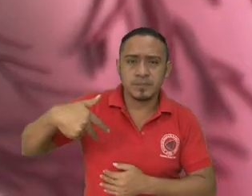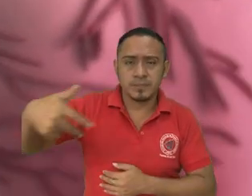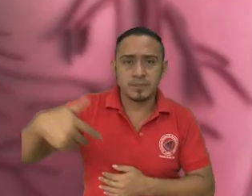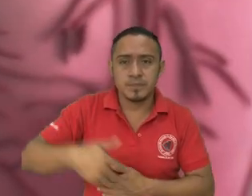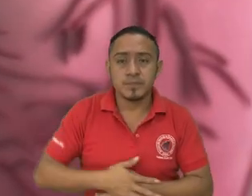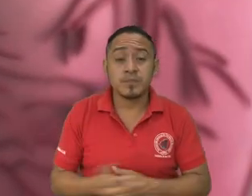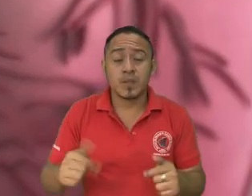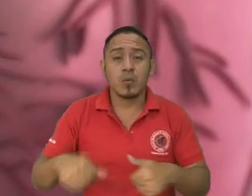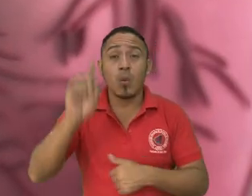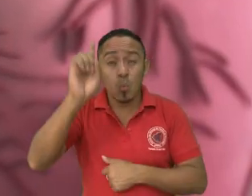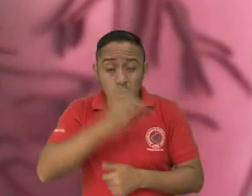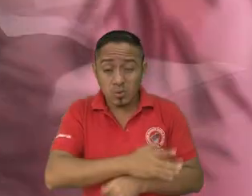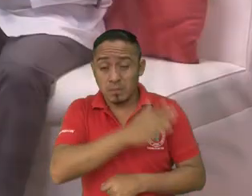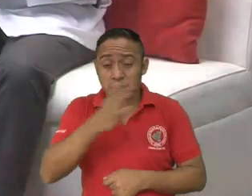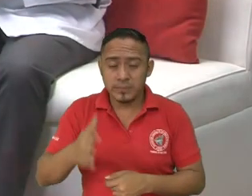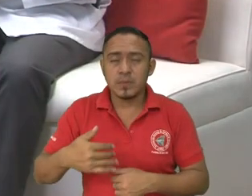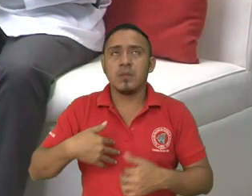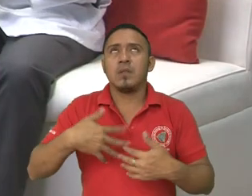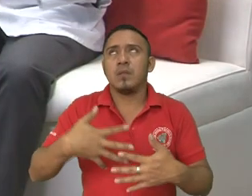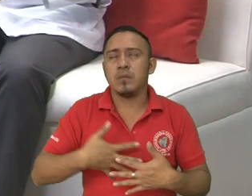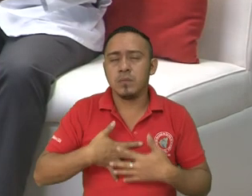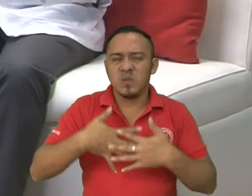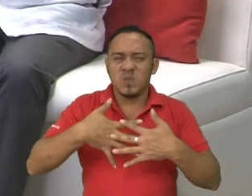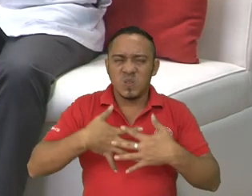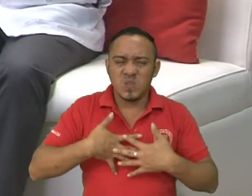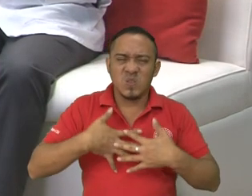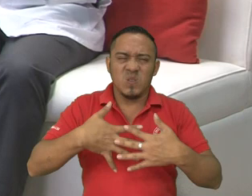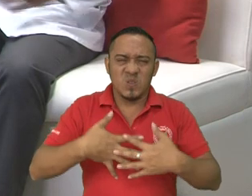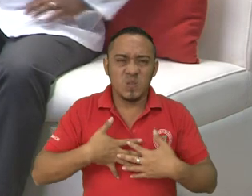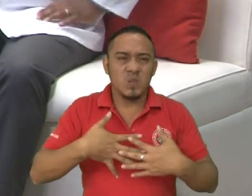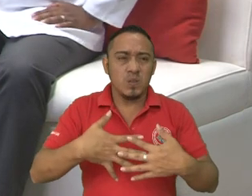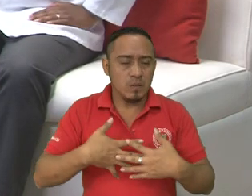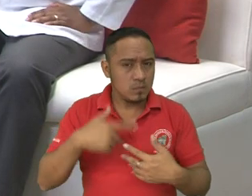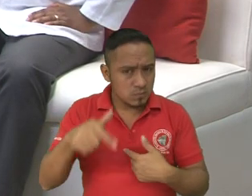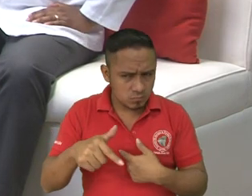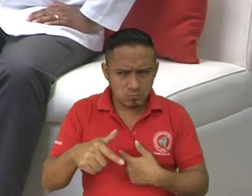hoy camina una cuadra y el paciente se cansa. Un cansancio